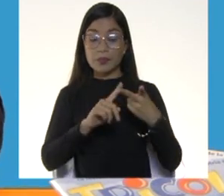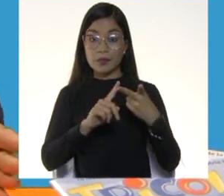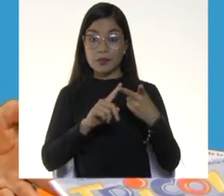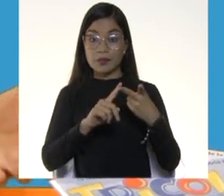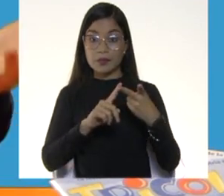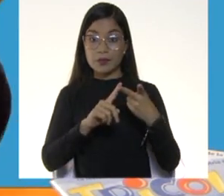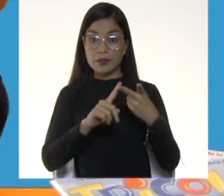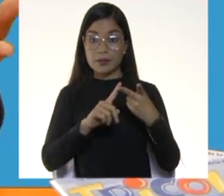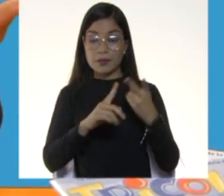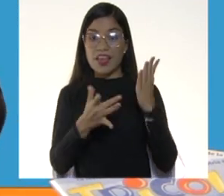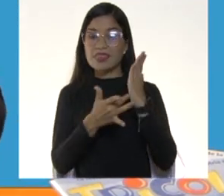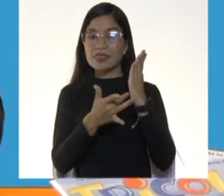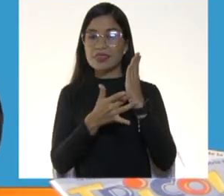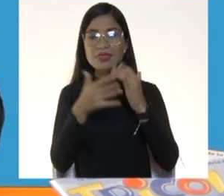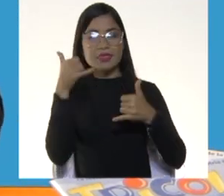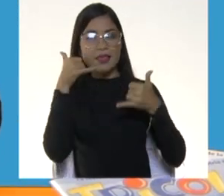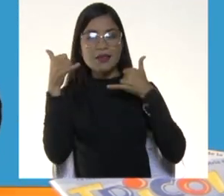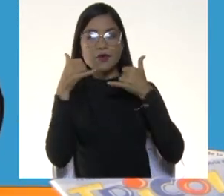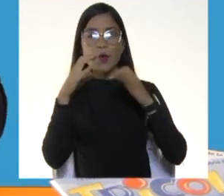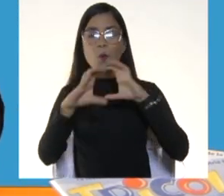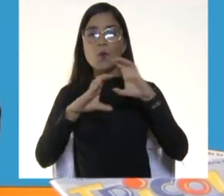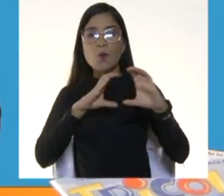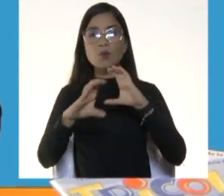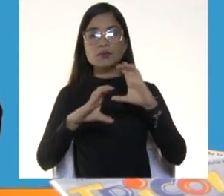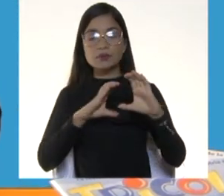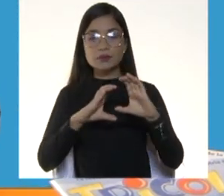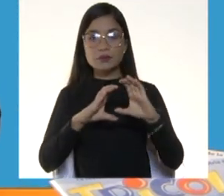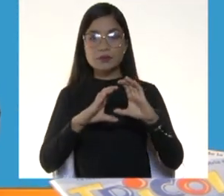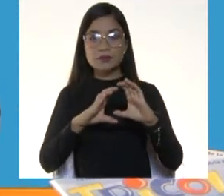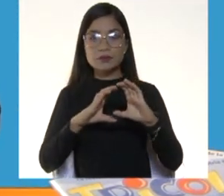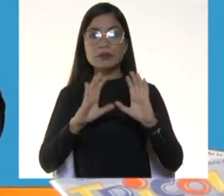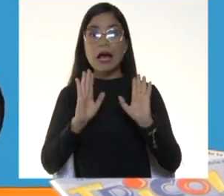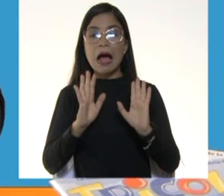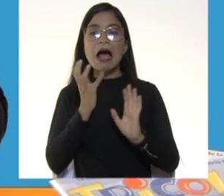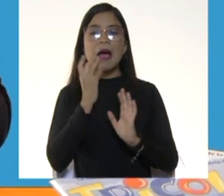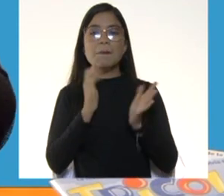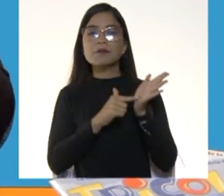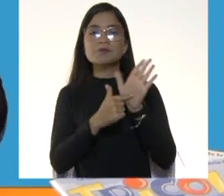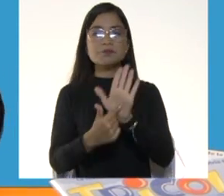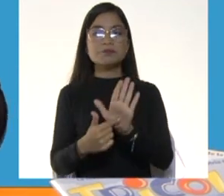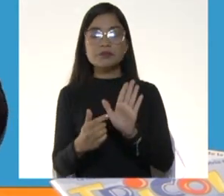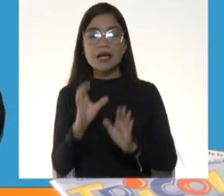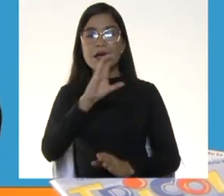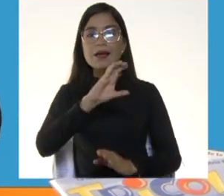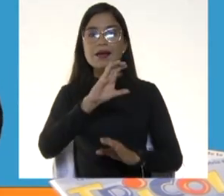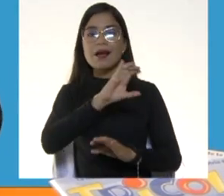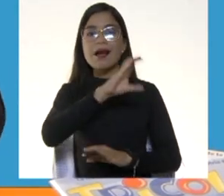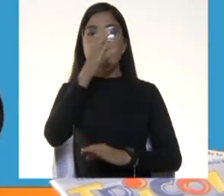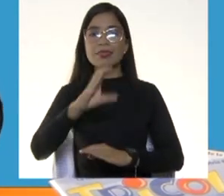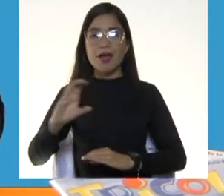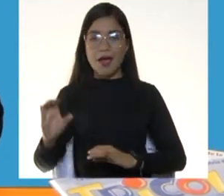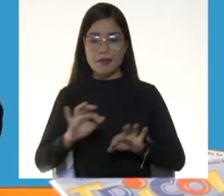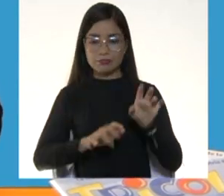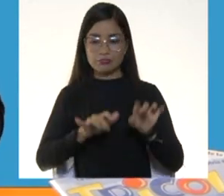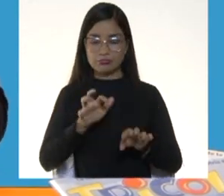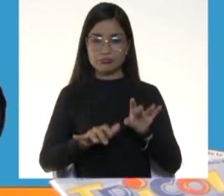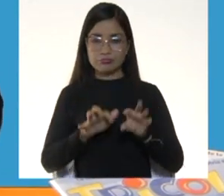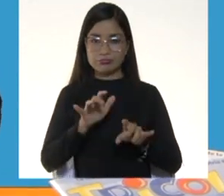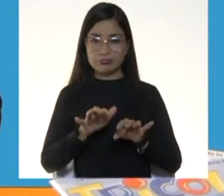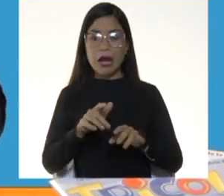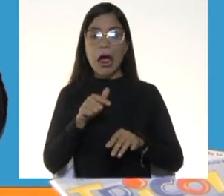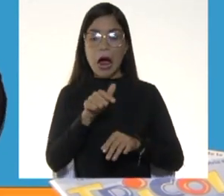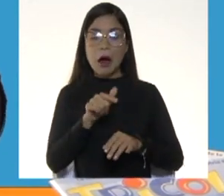telecomunicaciones, pues ejemplo claro es el programa Canaima, donde nos permite llegar hasta ustedes